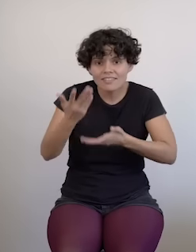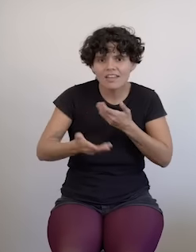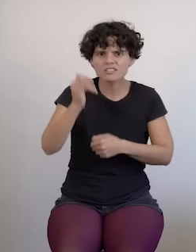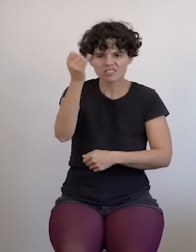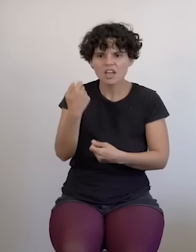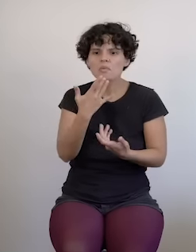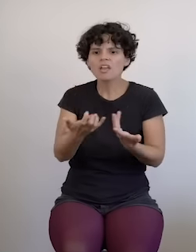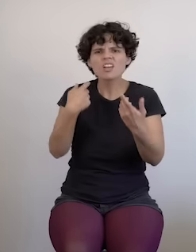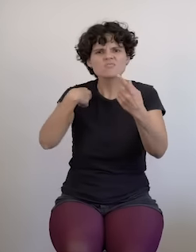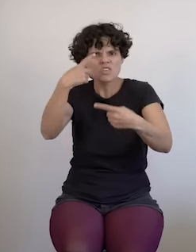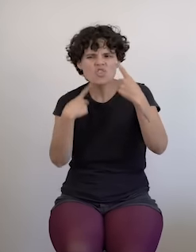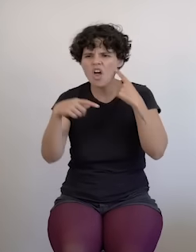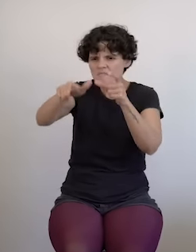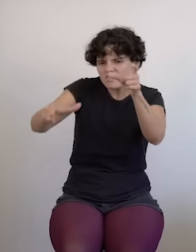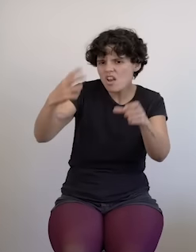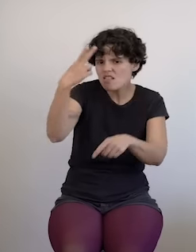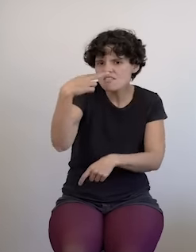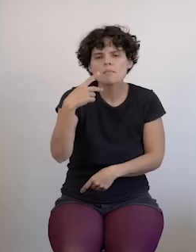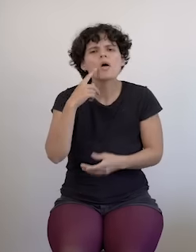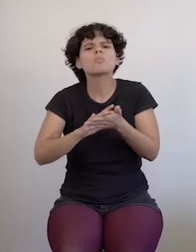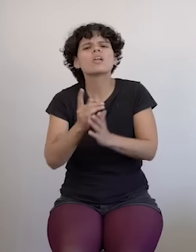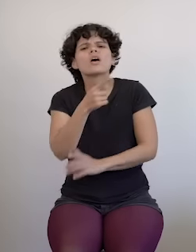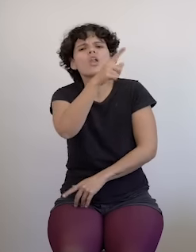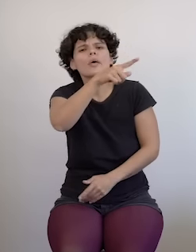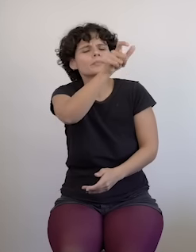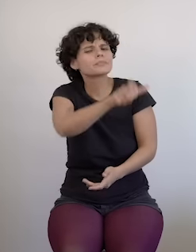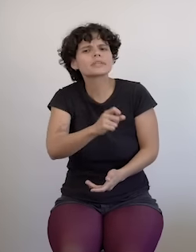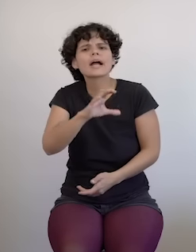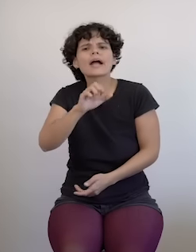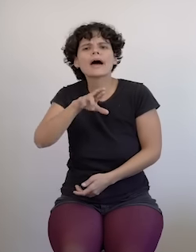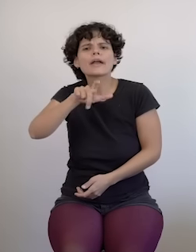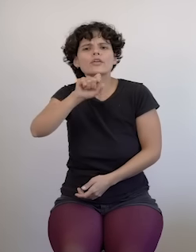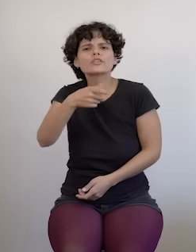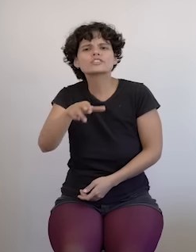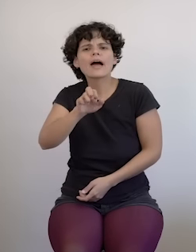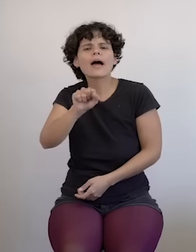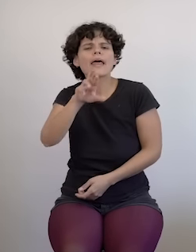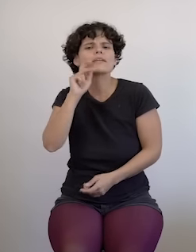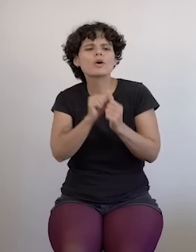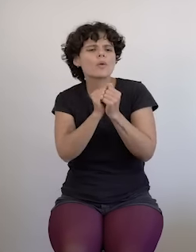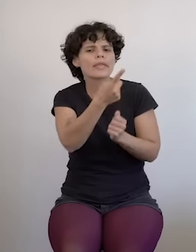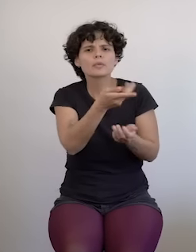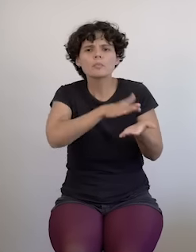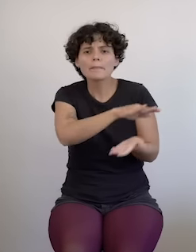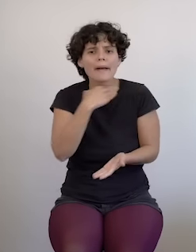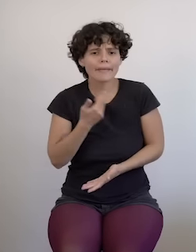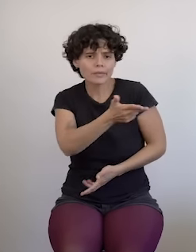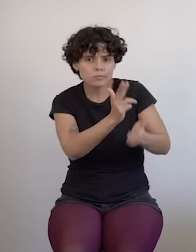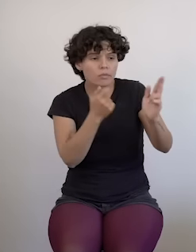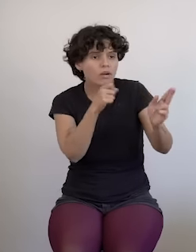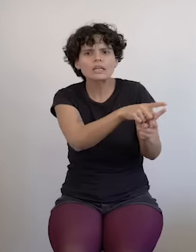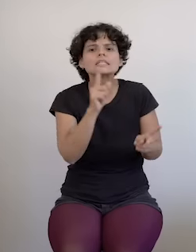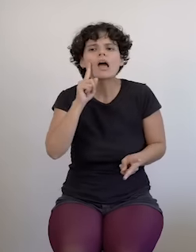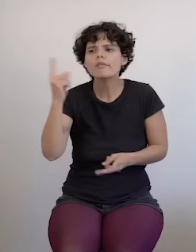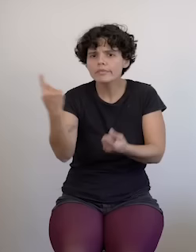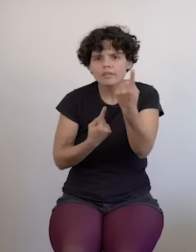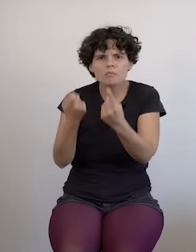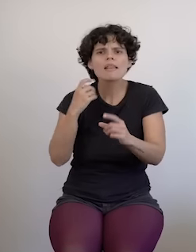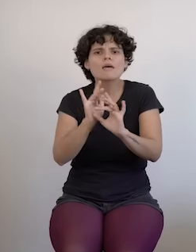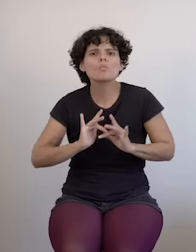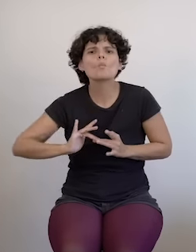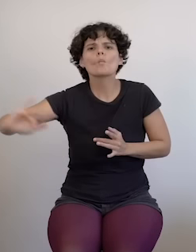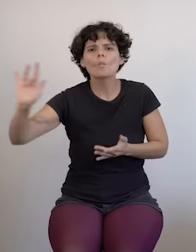hermano, lo he visto ahí, que los lloran, hermano. En cambio, hermano, mataron a Carlos Araya, compañero, llegó terrible poca gente, hermano, y en la calle era un